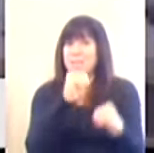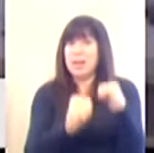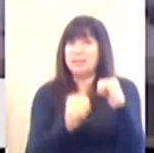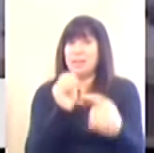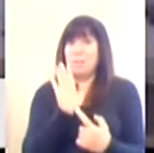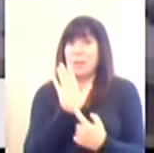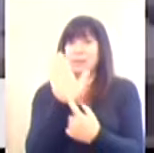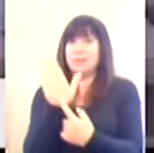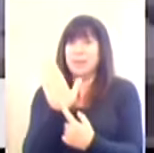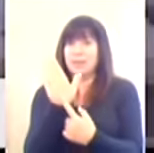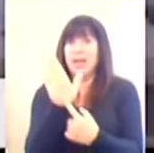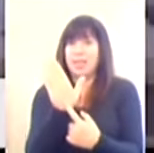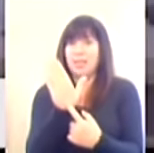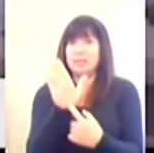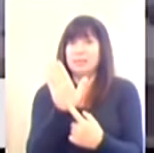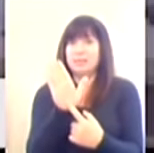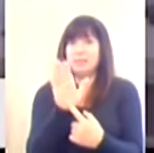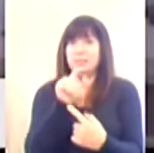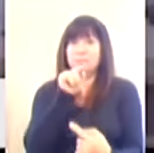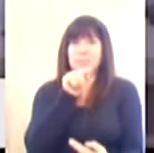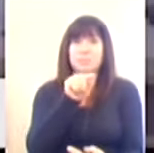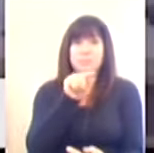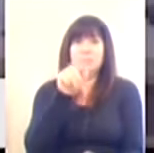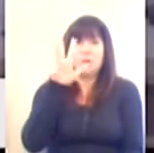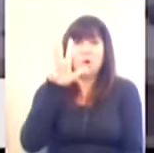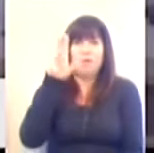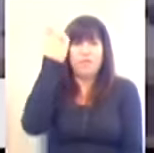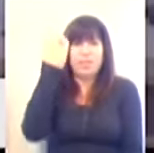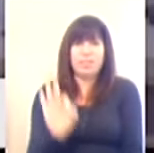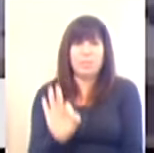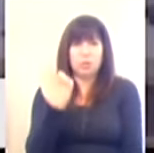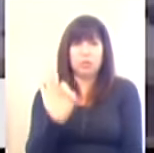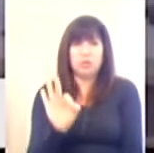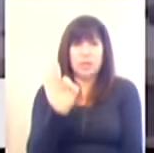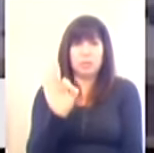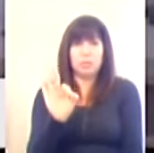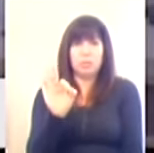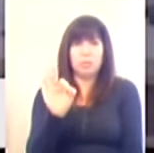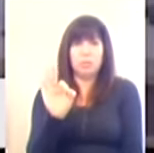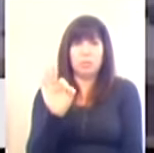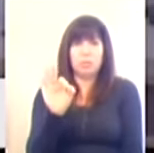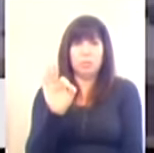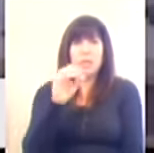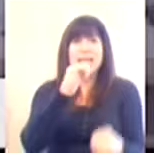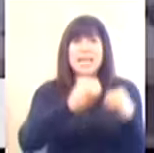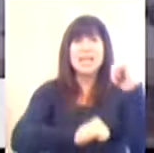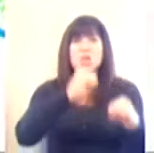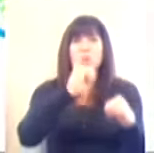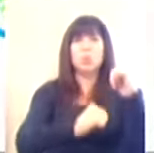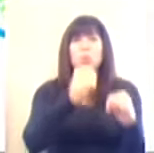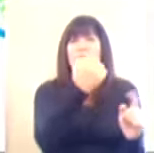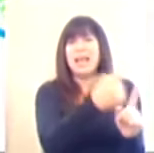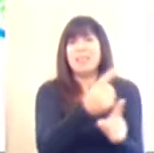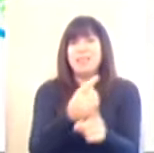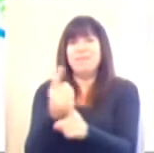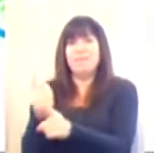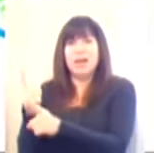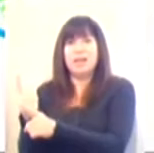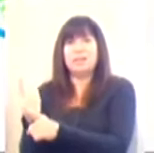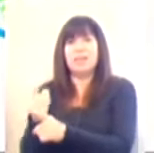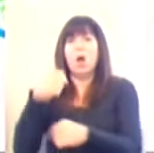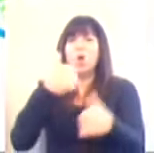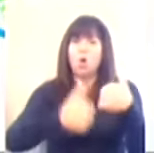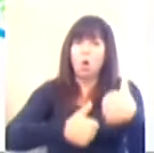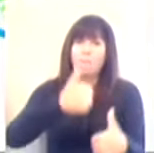presentadas, entre ellas algo así más del 90% de la generación, la industria de generación es una industria muy diversa,